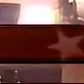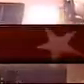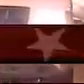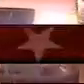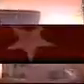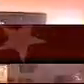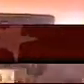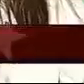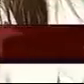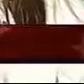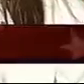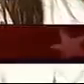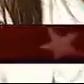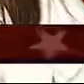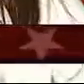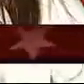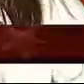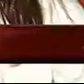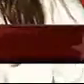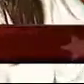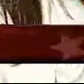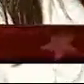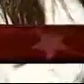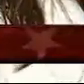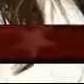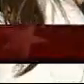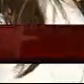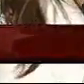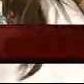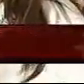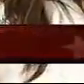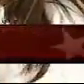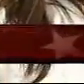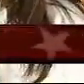acá, desde la ciudad de Barquisimeto, retornamos el pase a los estudios allá en Caracas.